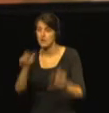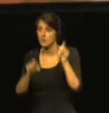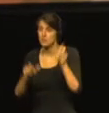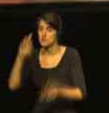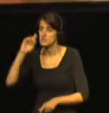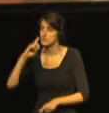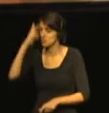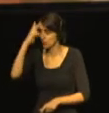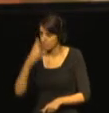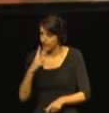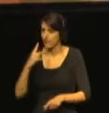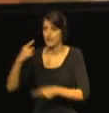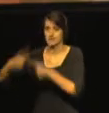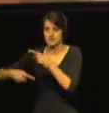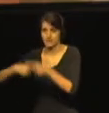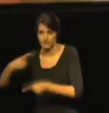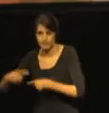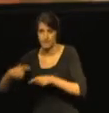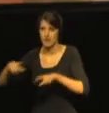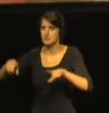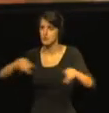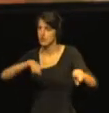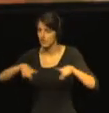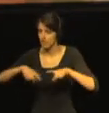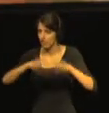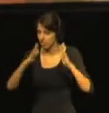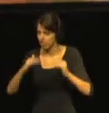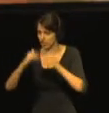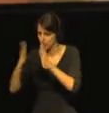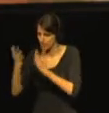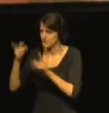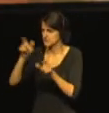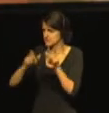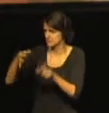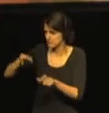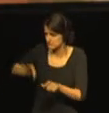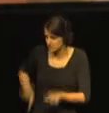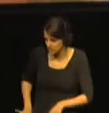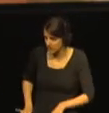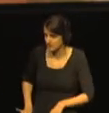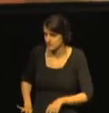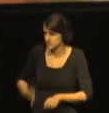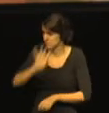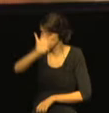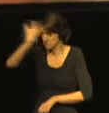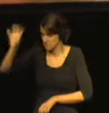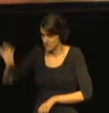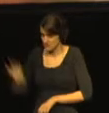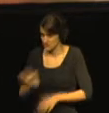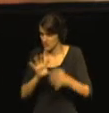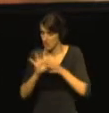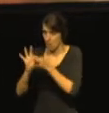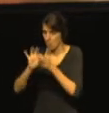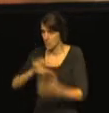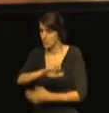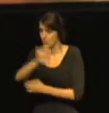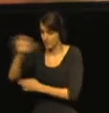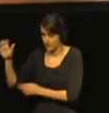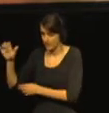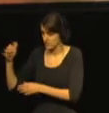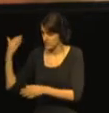y los profesionales de los Estados miembros de la Unión Europea empezaron a colaborar y